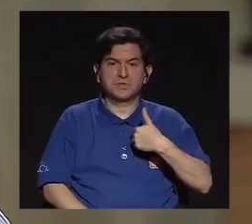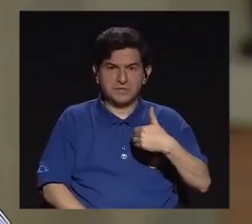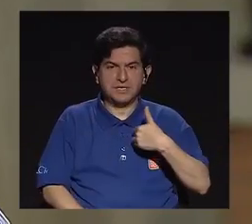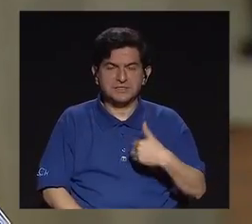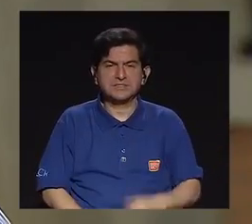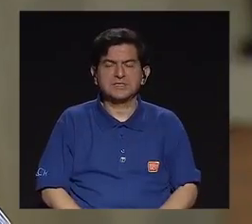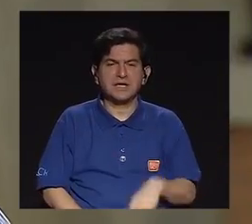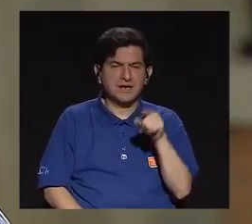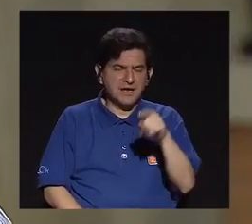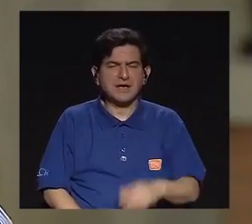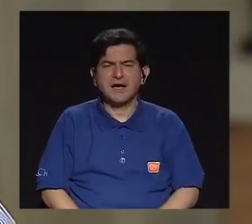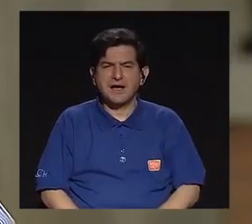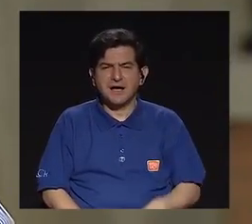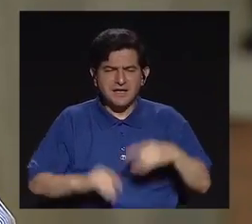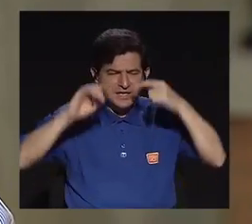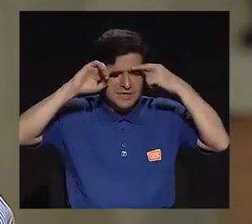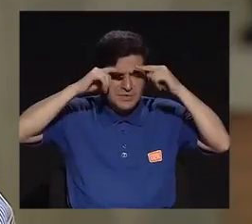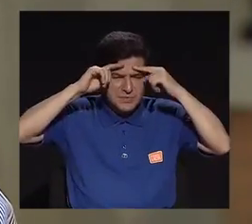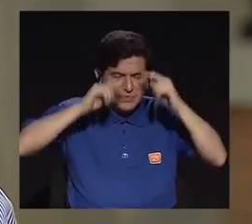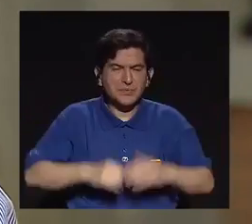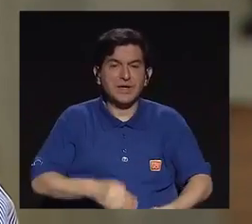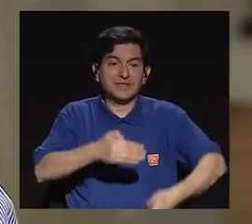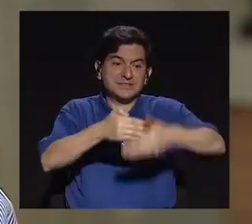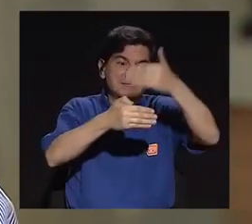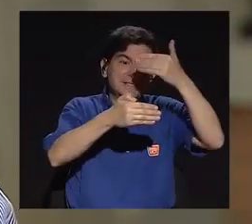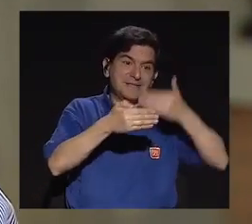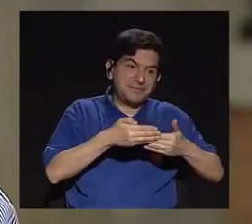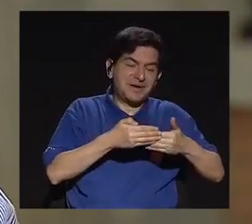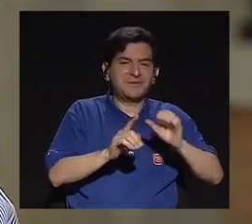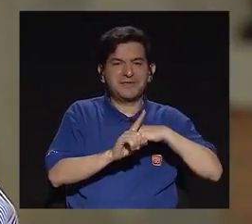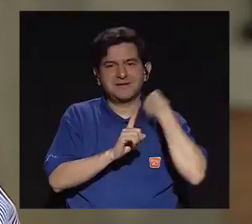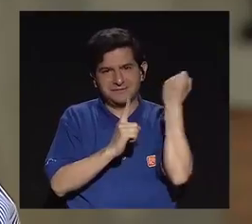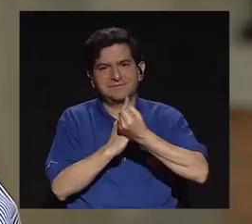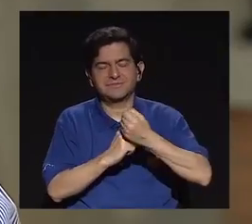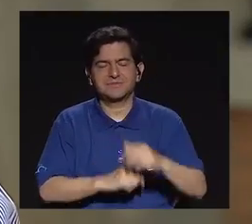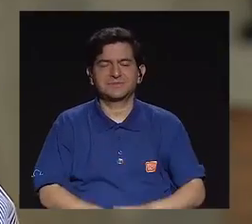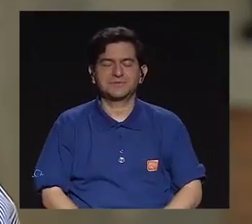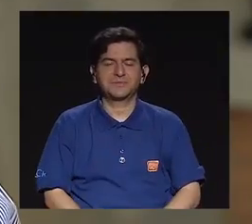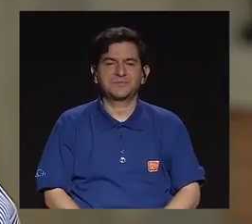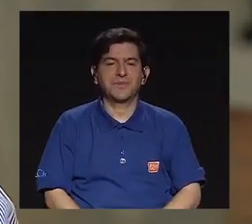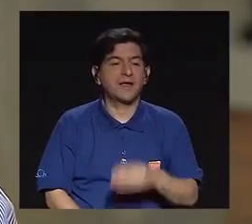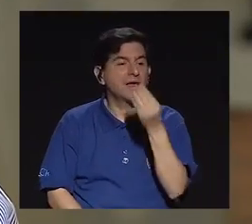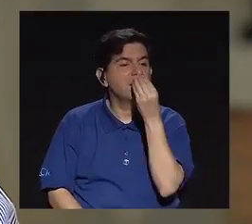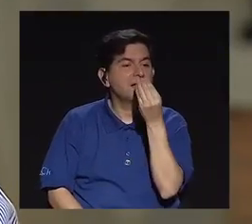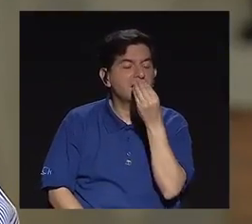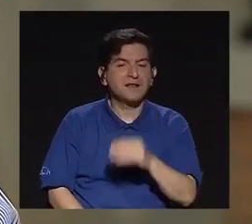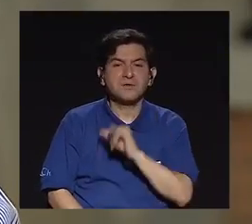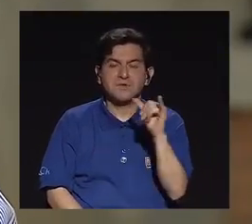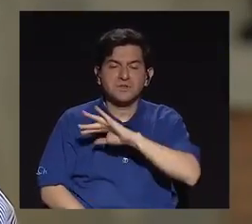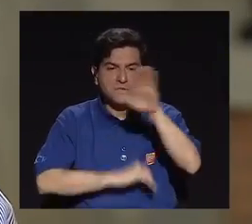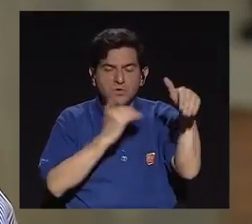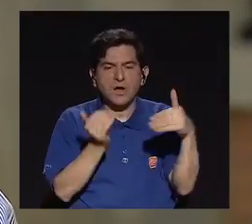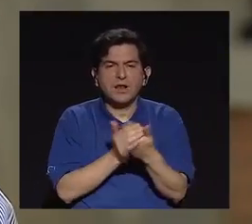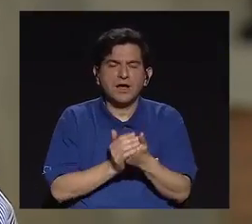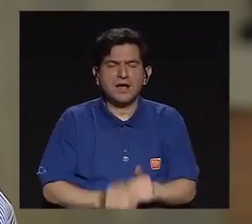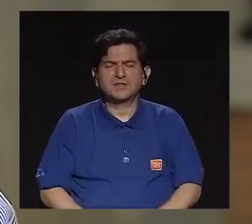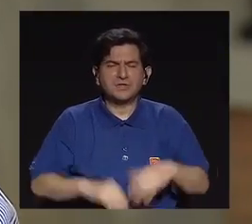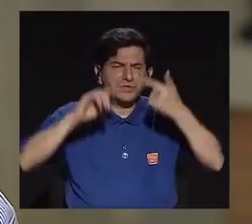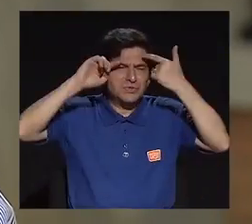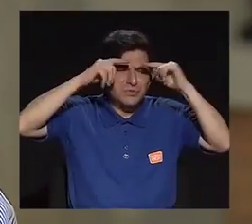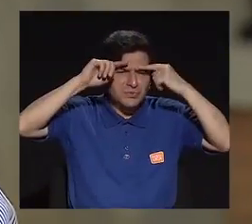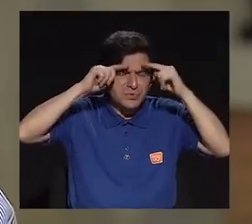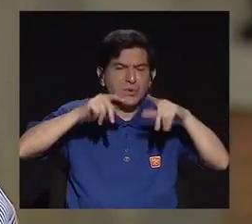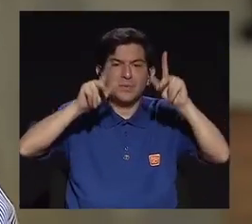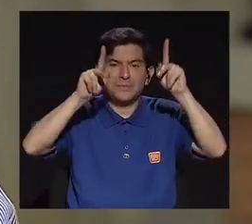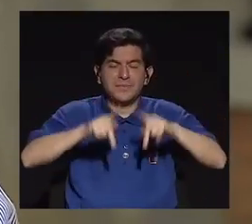sufren de migraña vestibular, el pródromo del aura pues va a ser la crisis de vértigo. En lo que son alimentos, pues ya igual que todas las migrañas, pues sí,